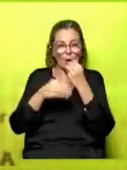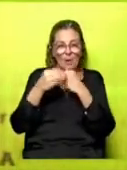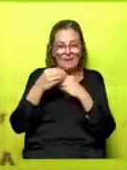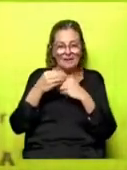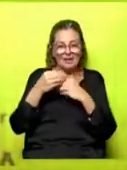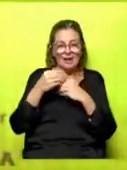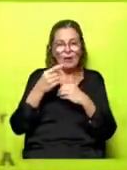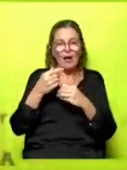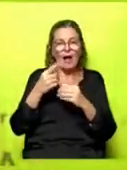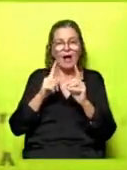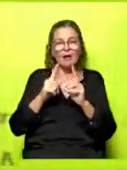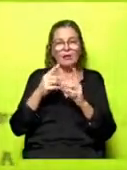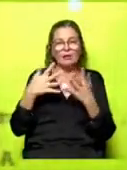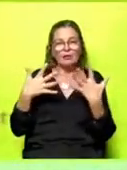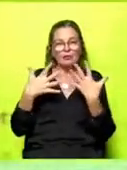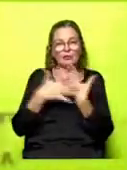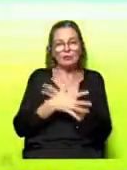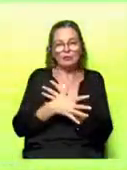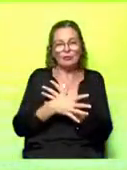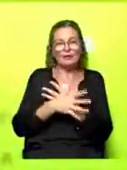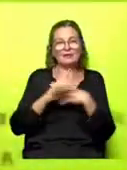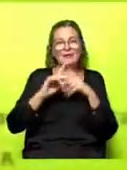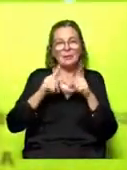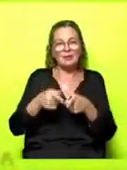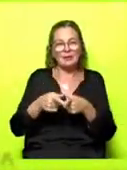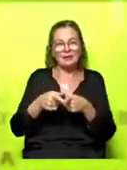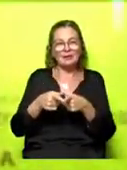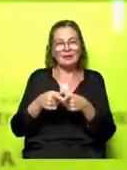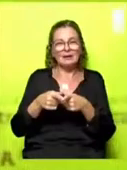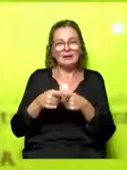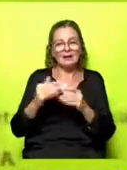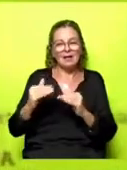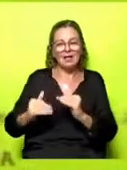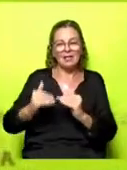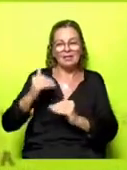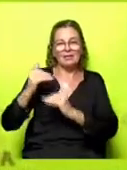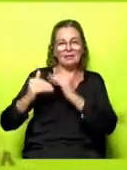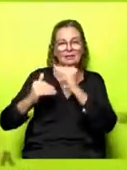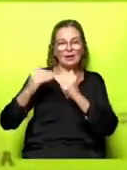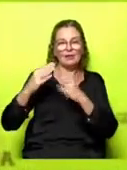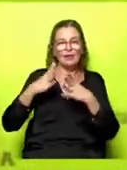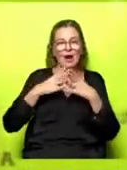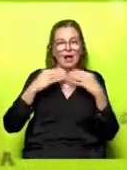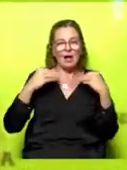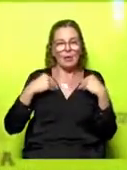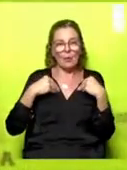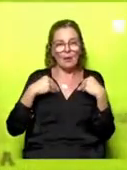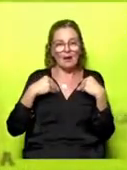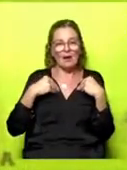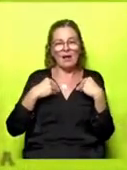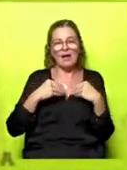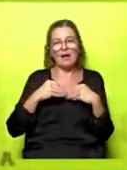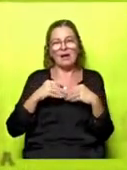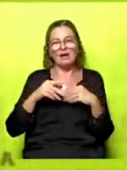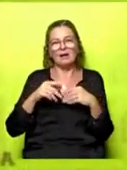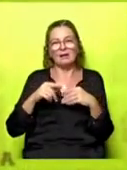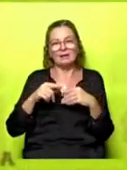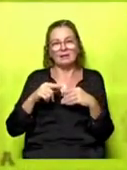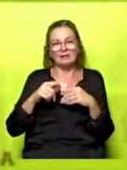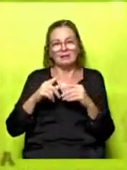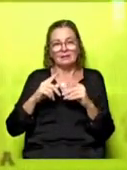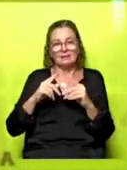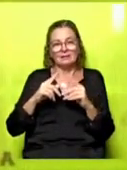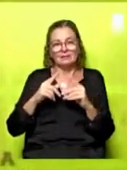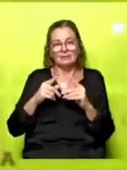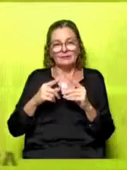grave sufren rezagos en el desarrollo escolar, en la escuela,